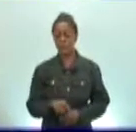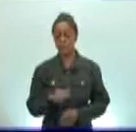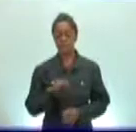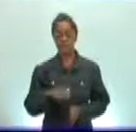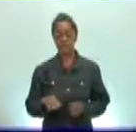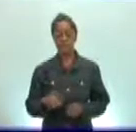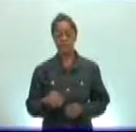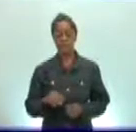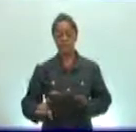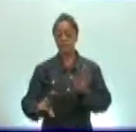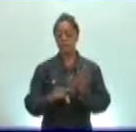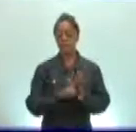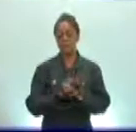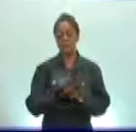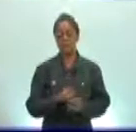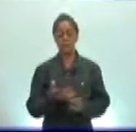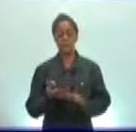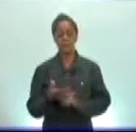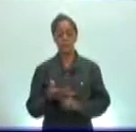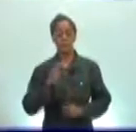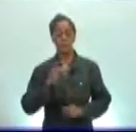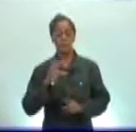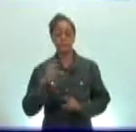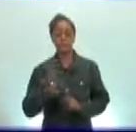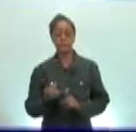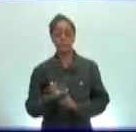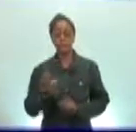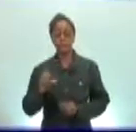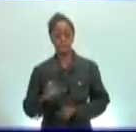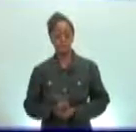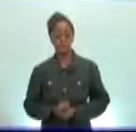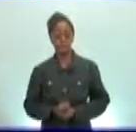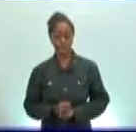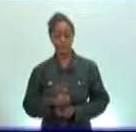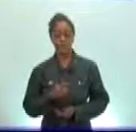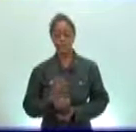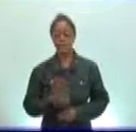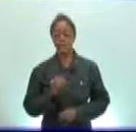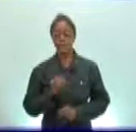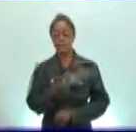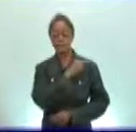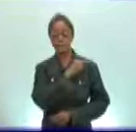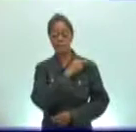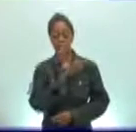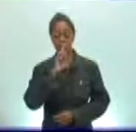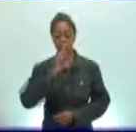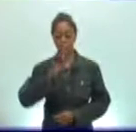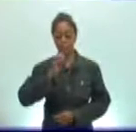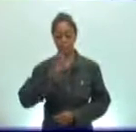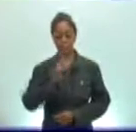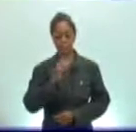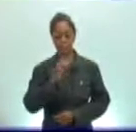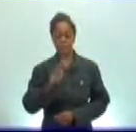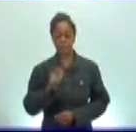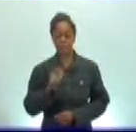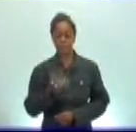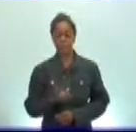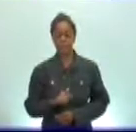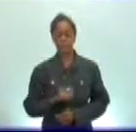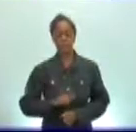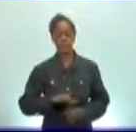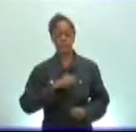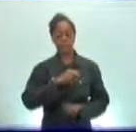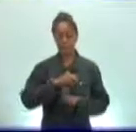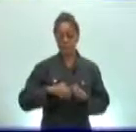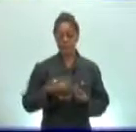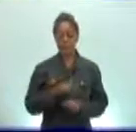la legalización del Partido Comunista de Cuba, que dirigió Blas Roca Calderío, transitaron